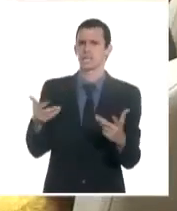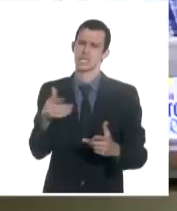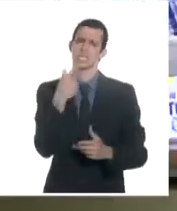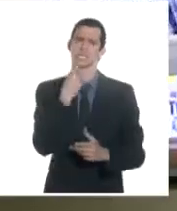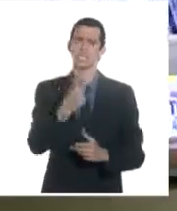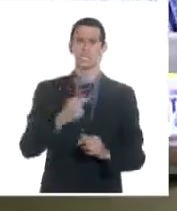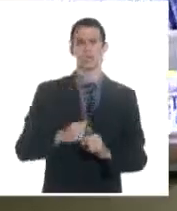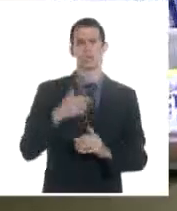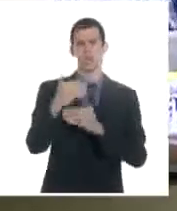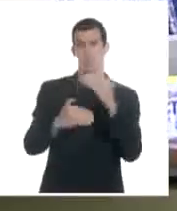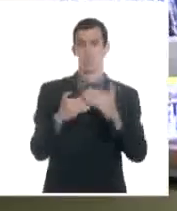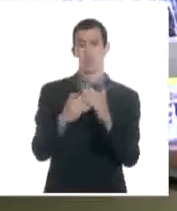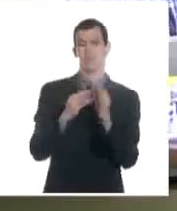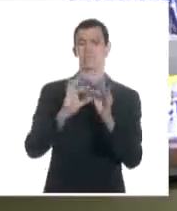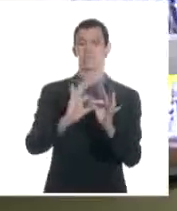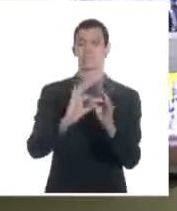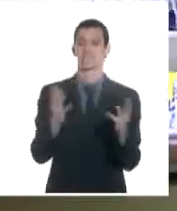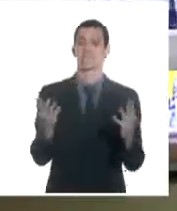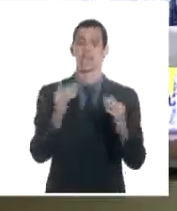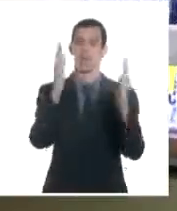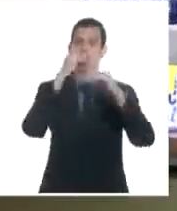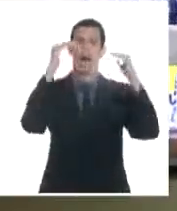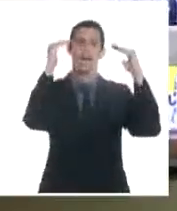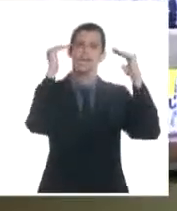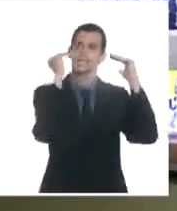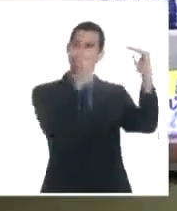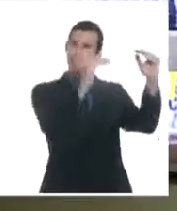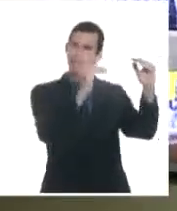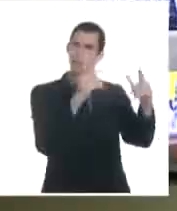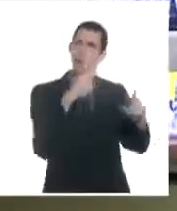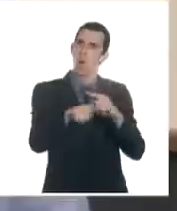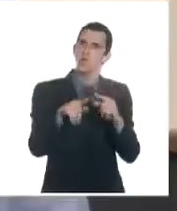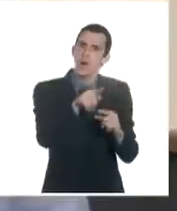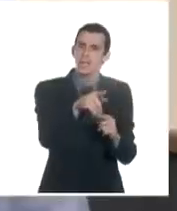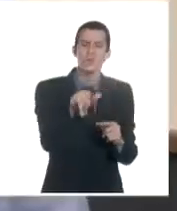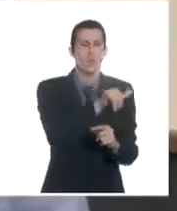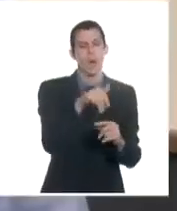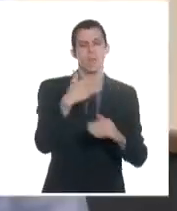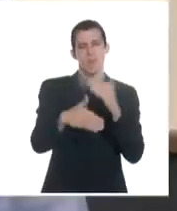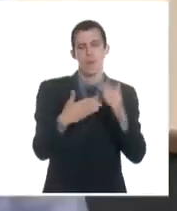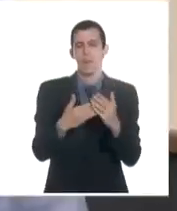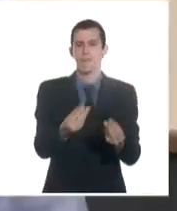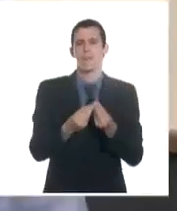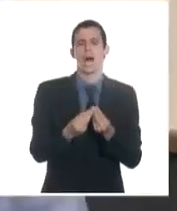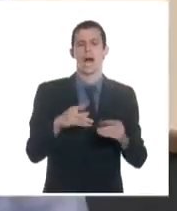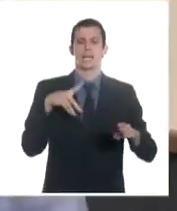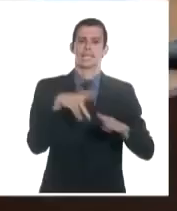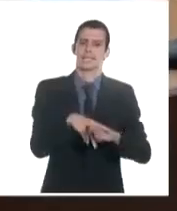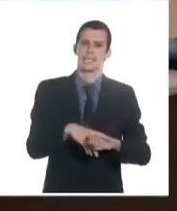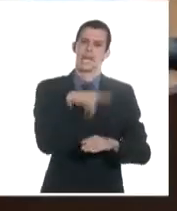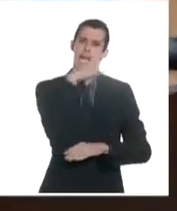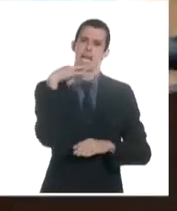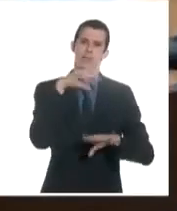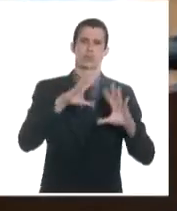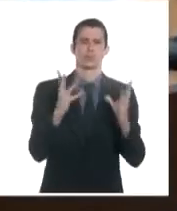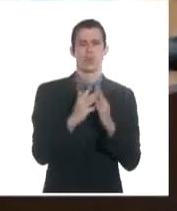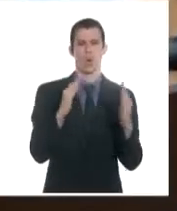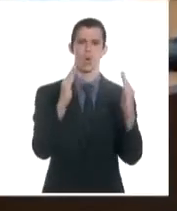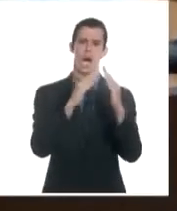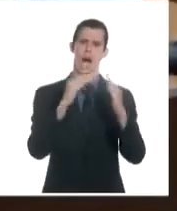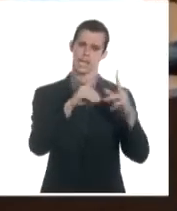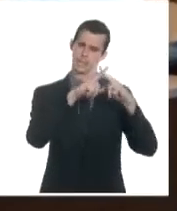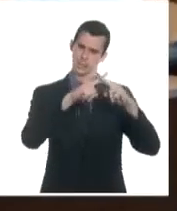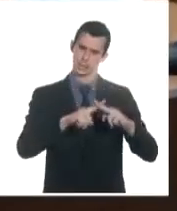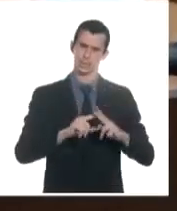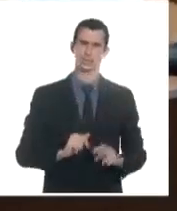viviendas debido a la carencia de techos, situación que debe mejorar el próximo mes, pues ha llegado, informaron, parte de la materia